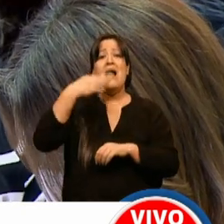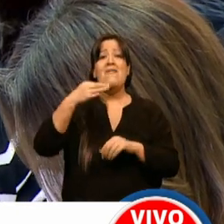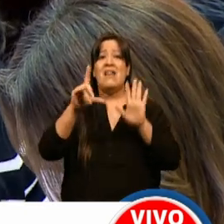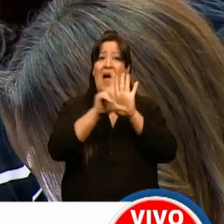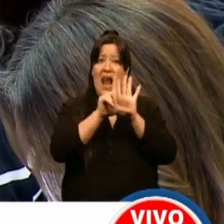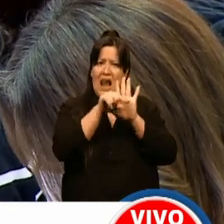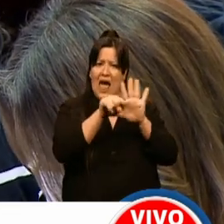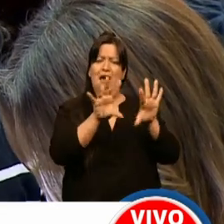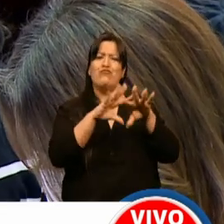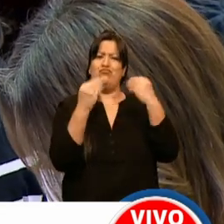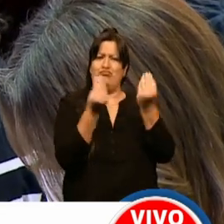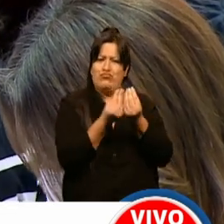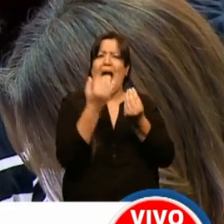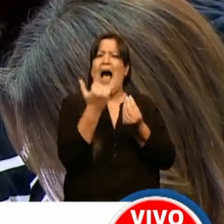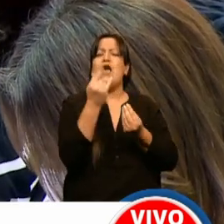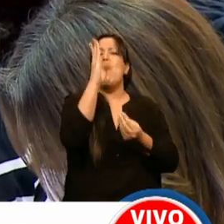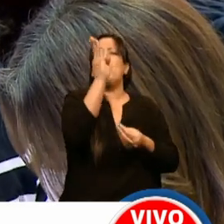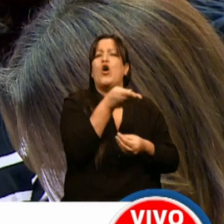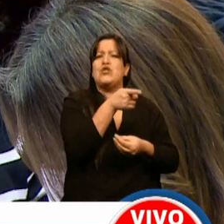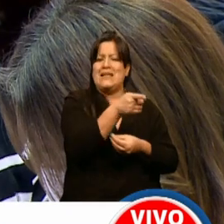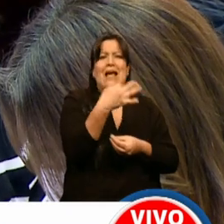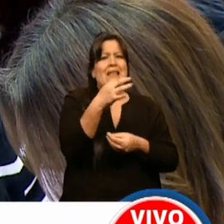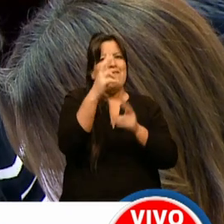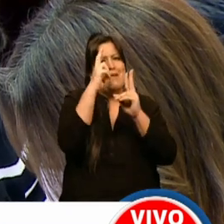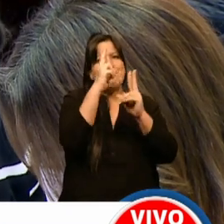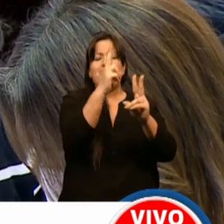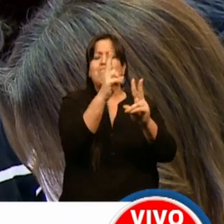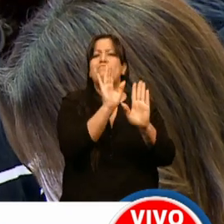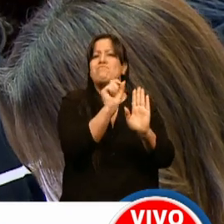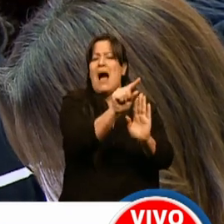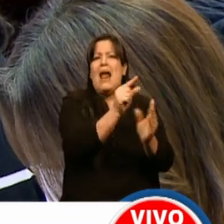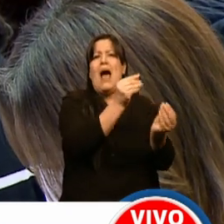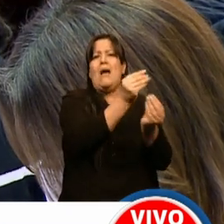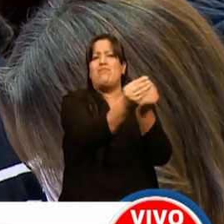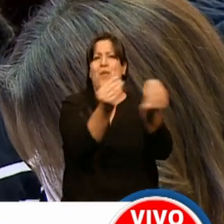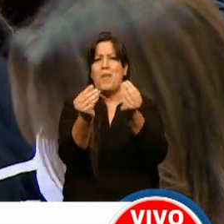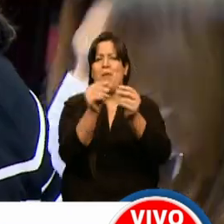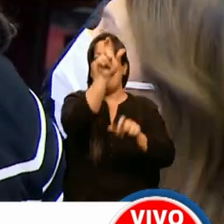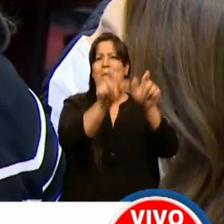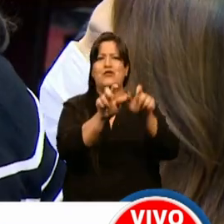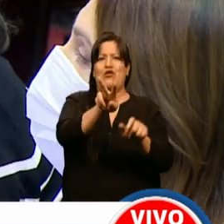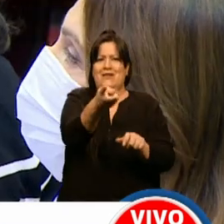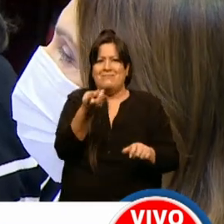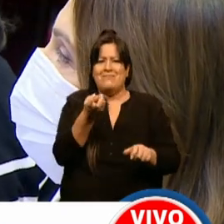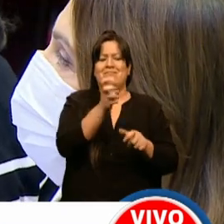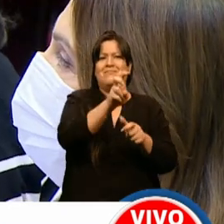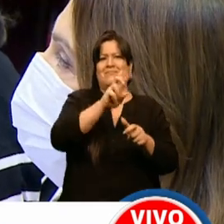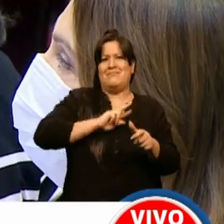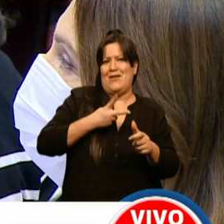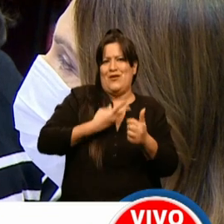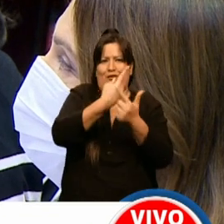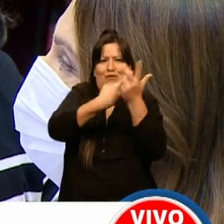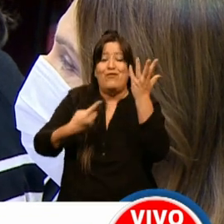un cupo un porcentaje que debe ser reservado para estas personas en todos los ámbitos